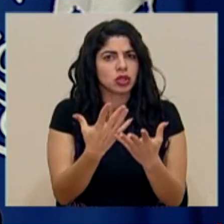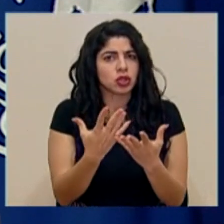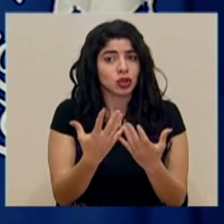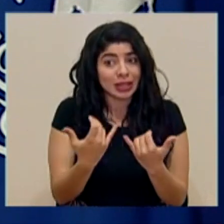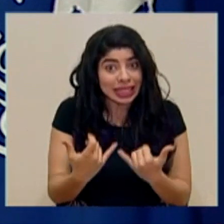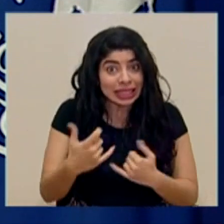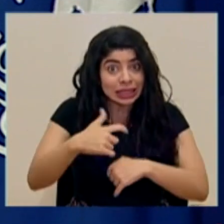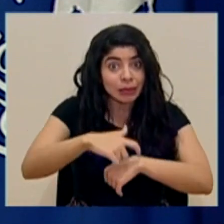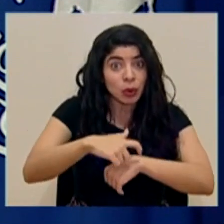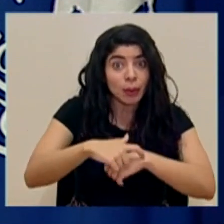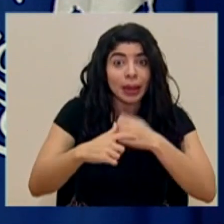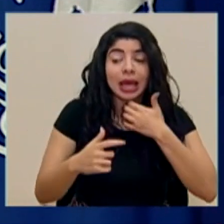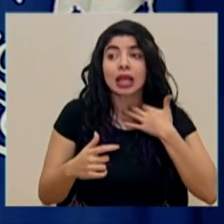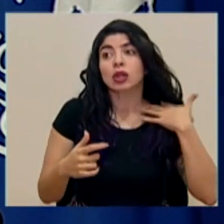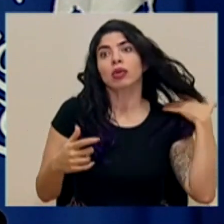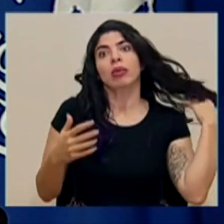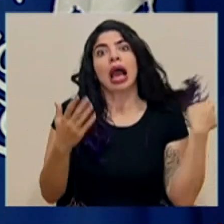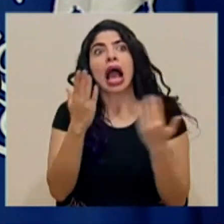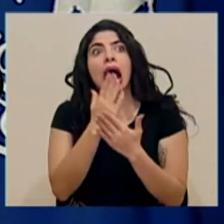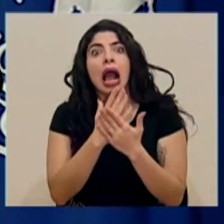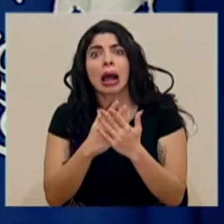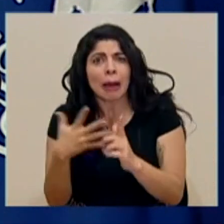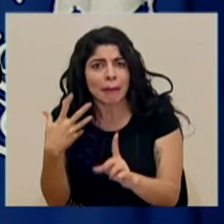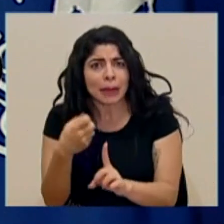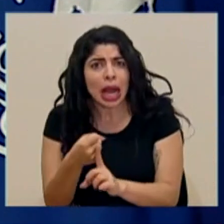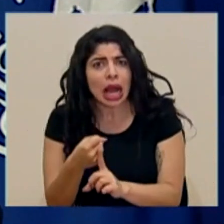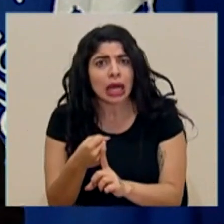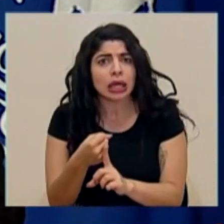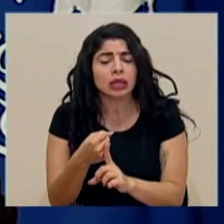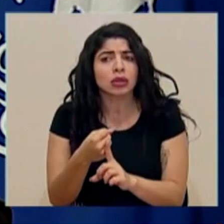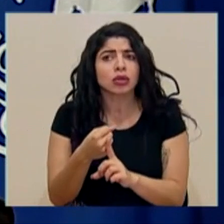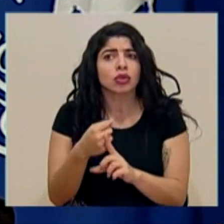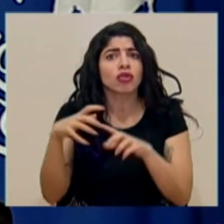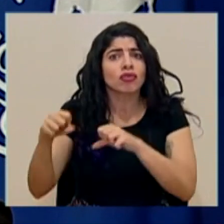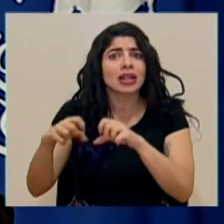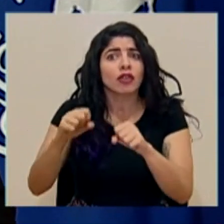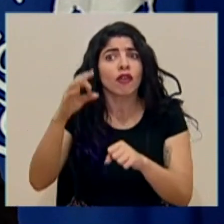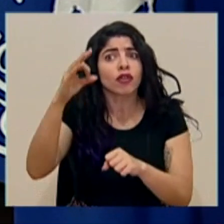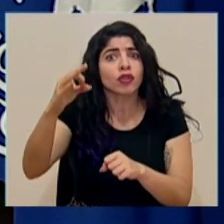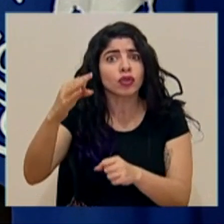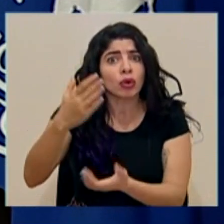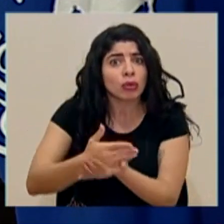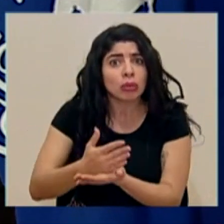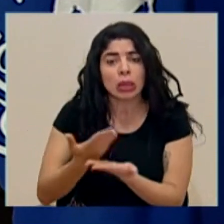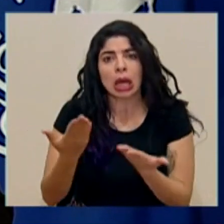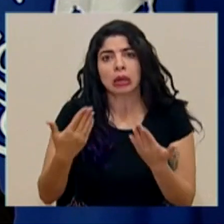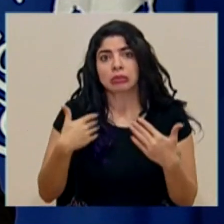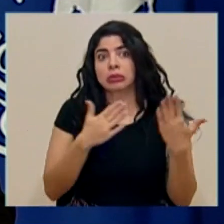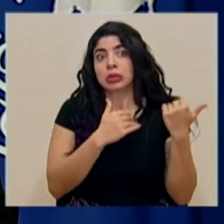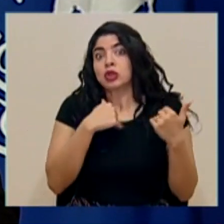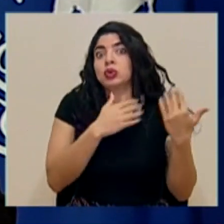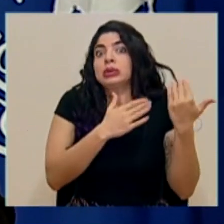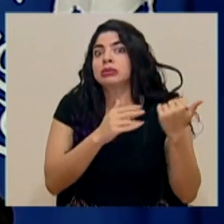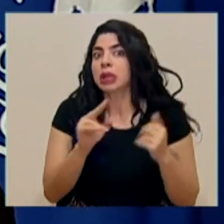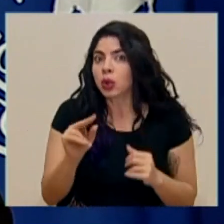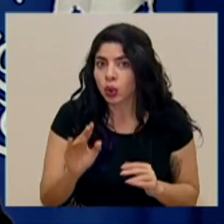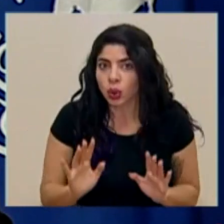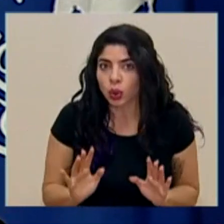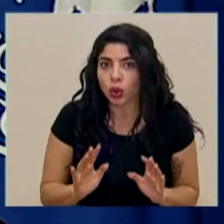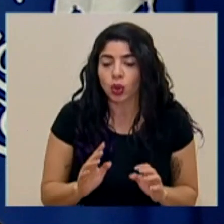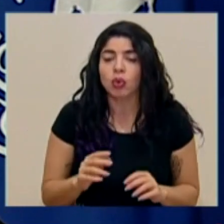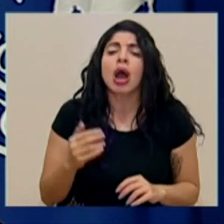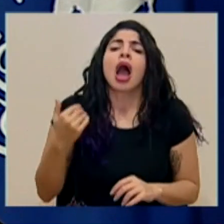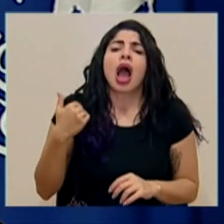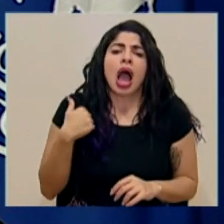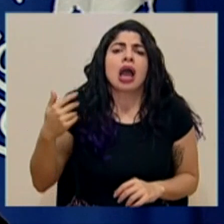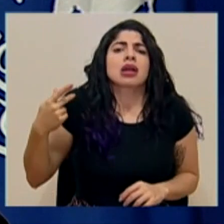momento haya habido una afectación concreta sobre el ritmo de reservaciones a futuro. Yo le pido a Dios que no haya sido el caso. Es un